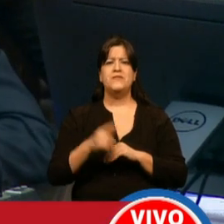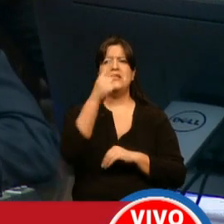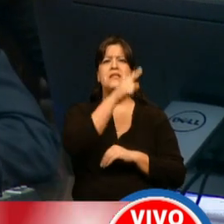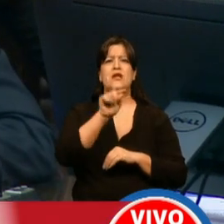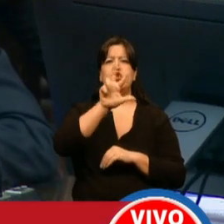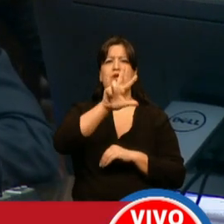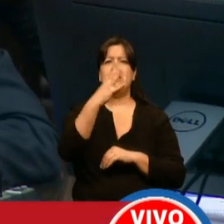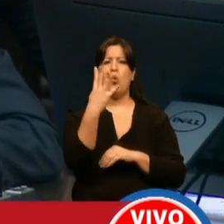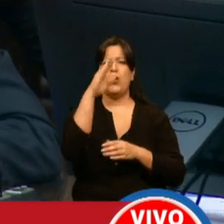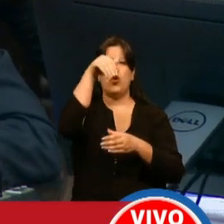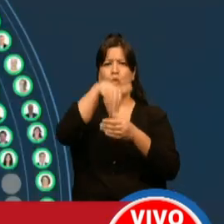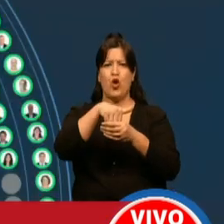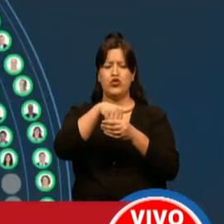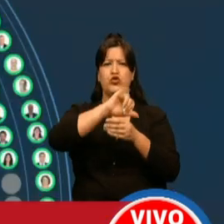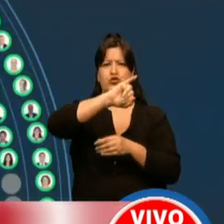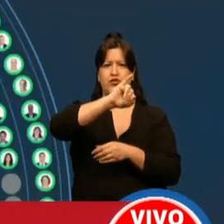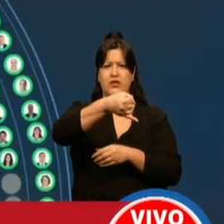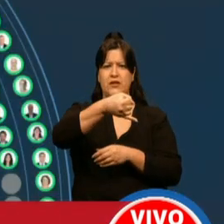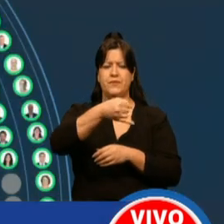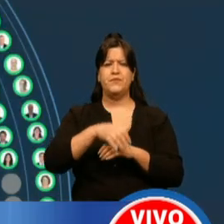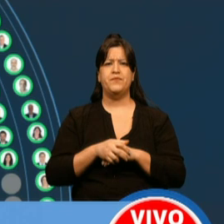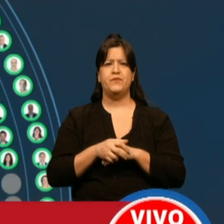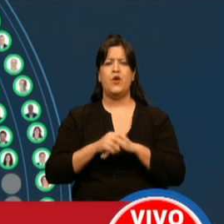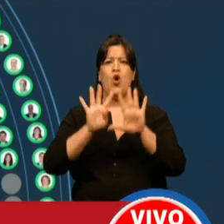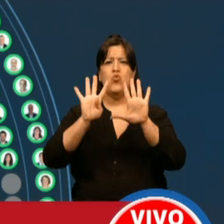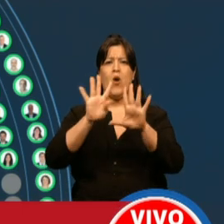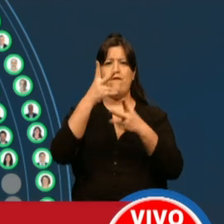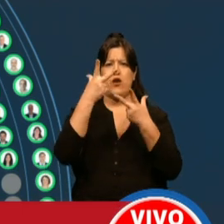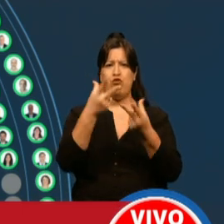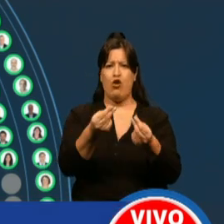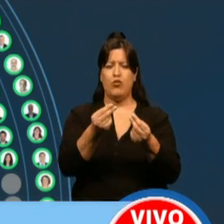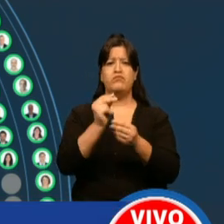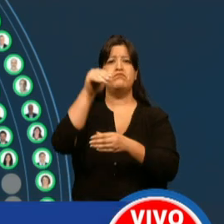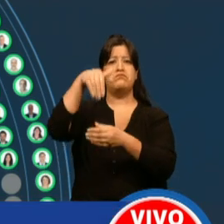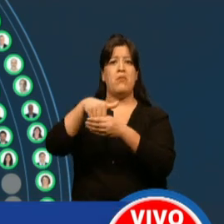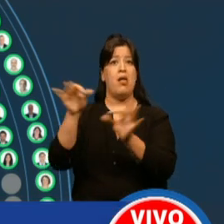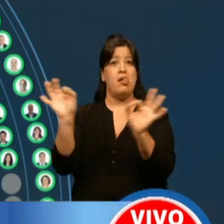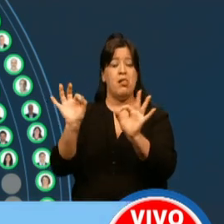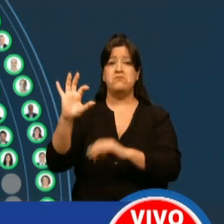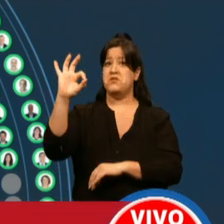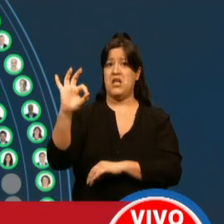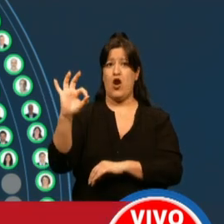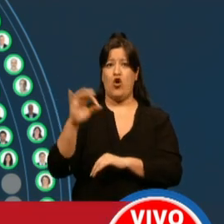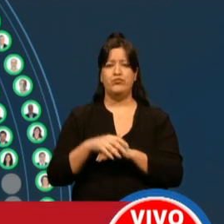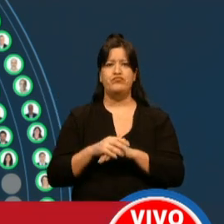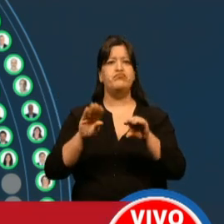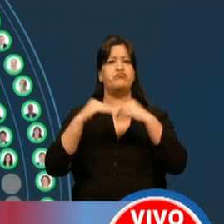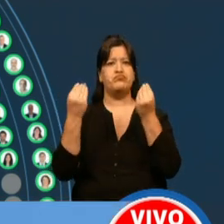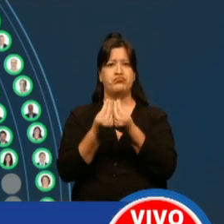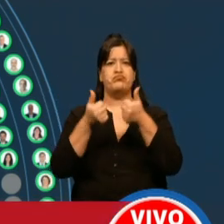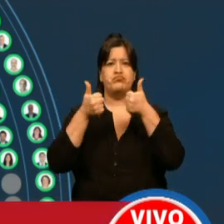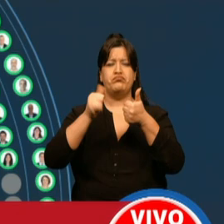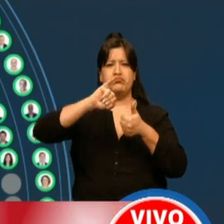134 afirmativos 9 negativos 0 abstenciones resulta